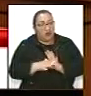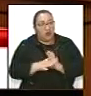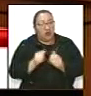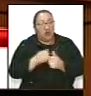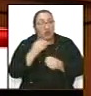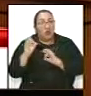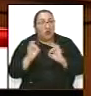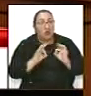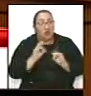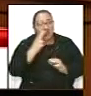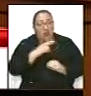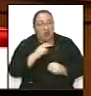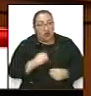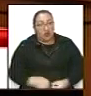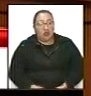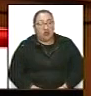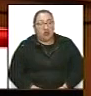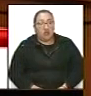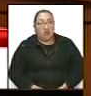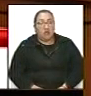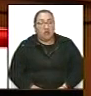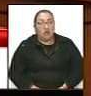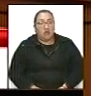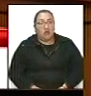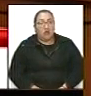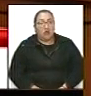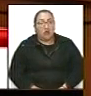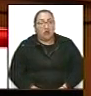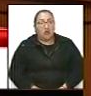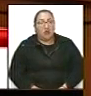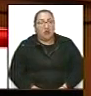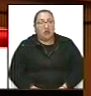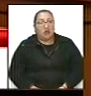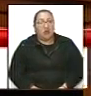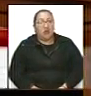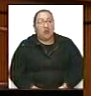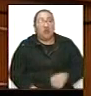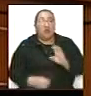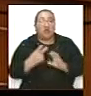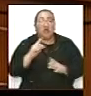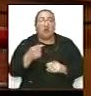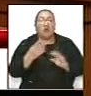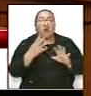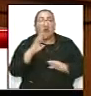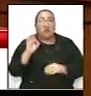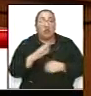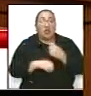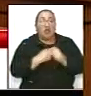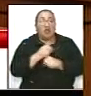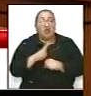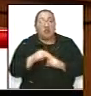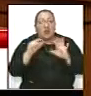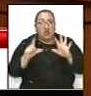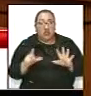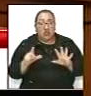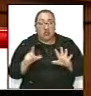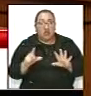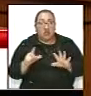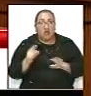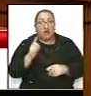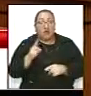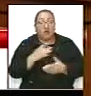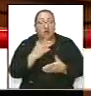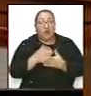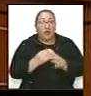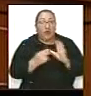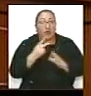desnutrición crónica infantil, pues hemos pasado de una incidencia del 12,9% en el año 2017 a una incidencia